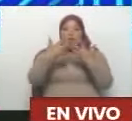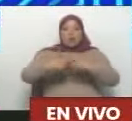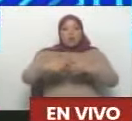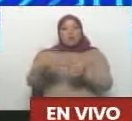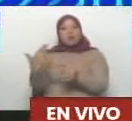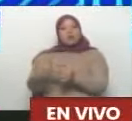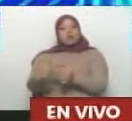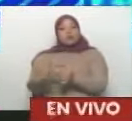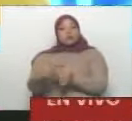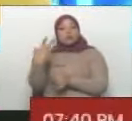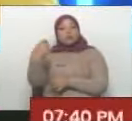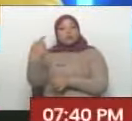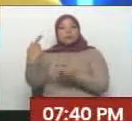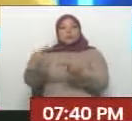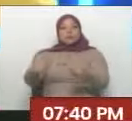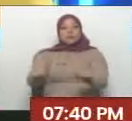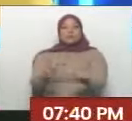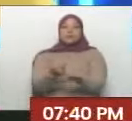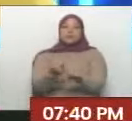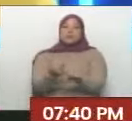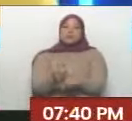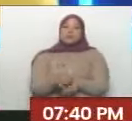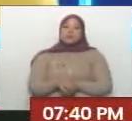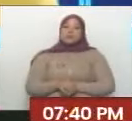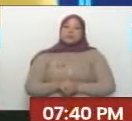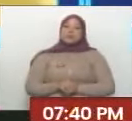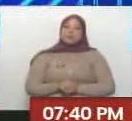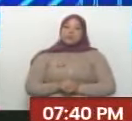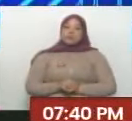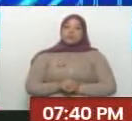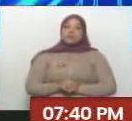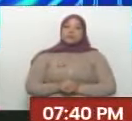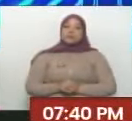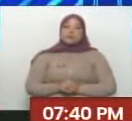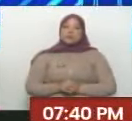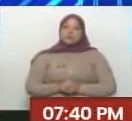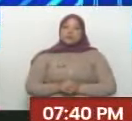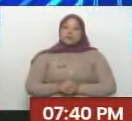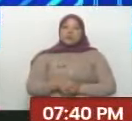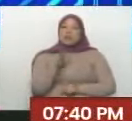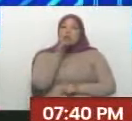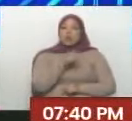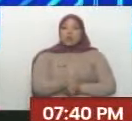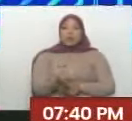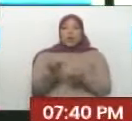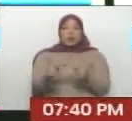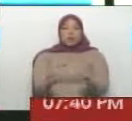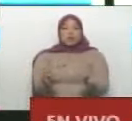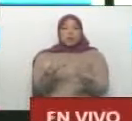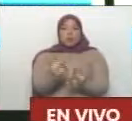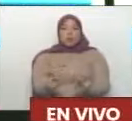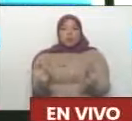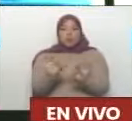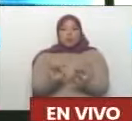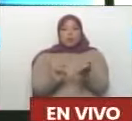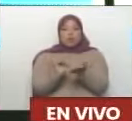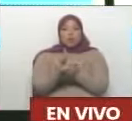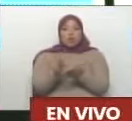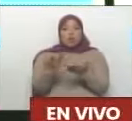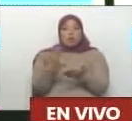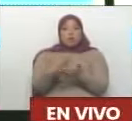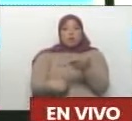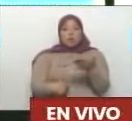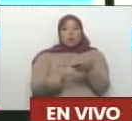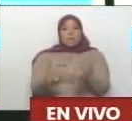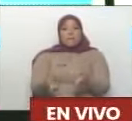petrolera, porque entiendo que el bloqueo continúa, ¿no? No, que no han levantado ninguna sanción. Sacaron unas